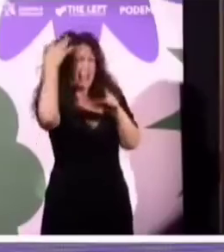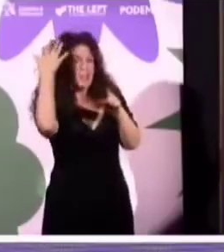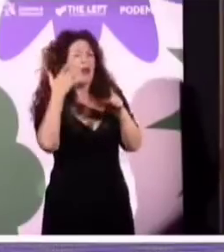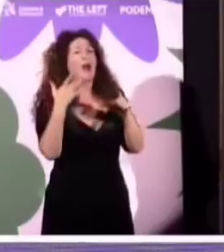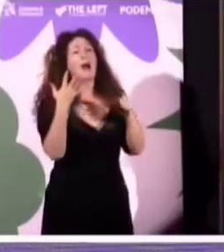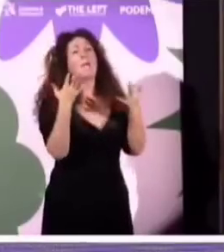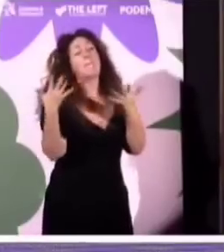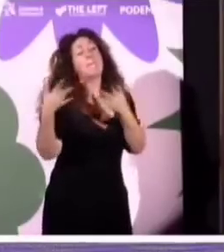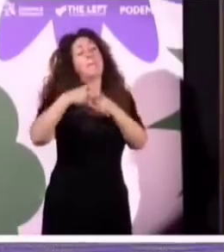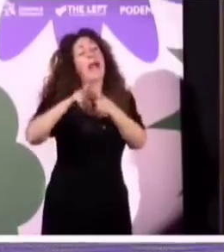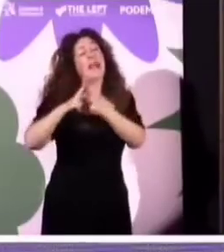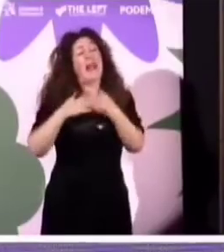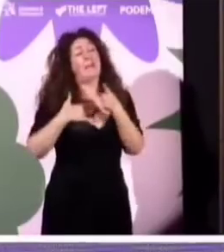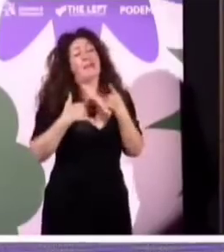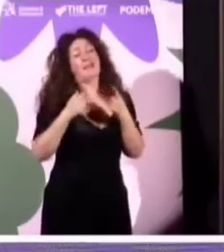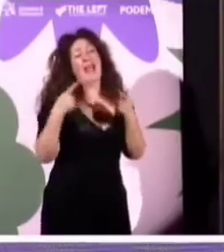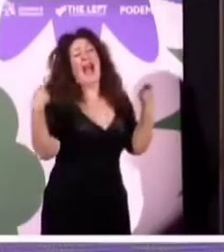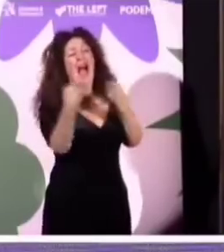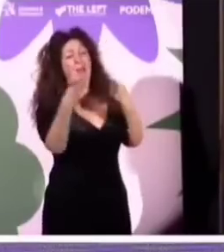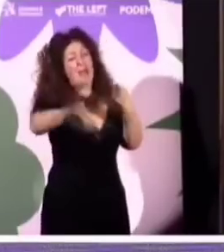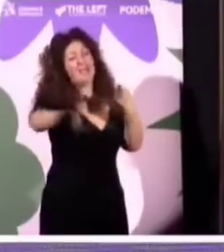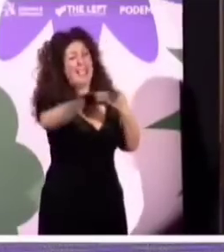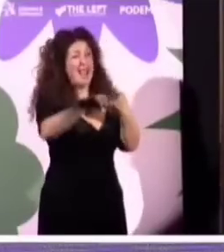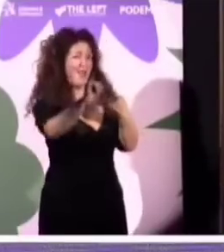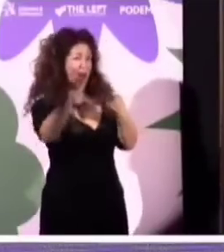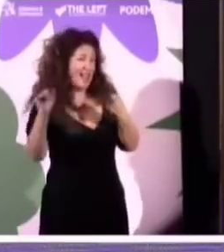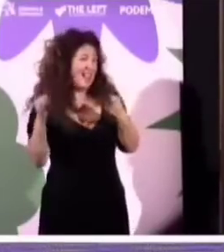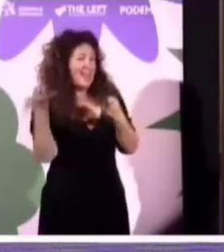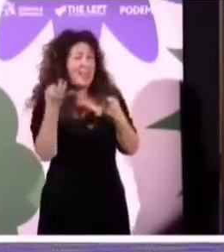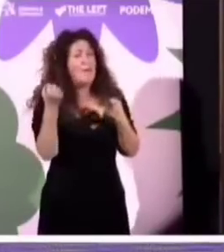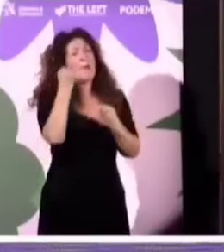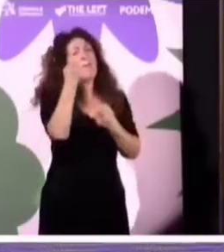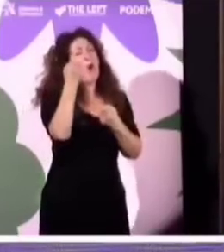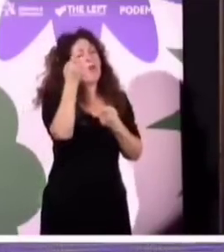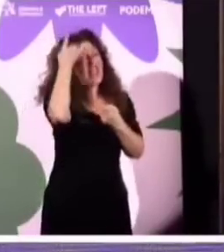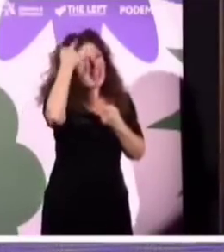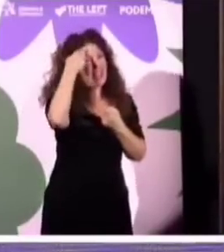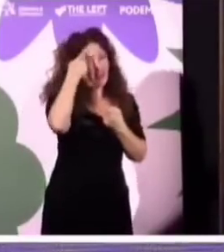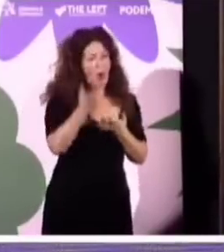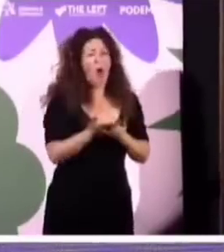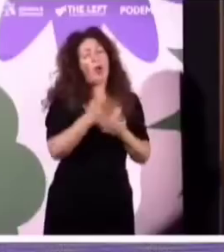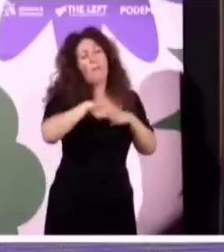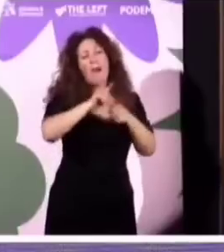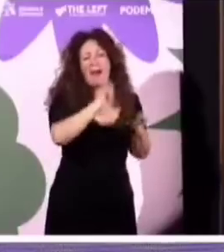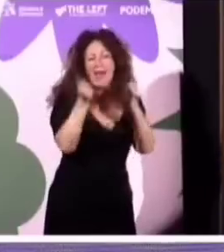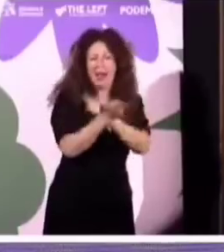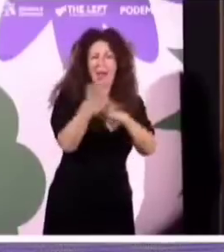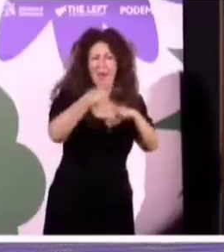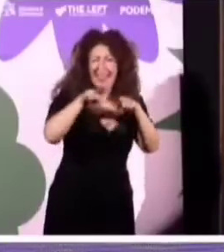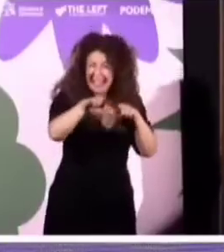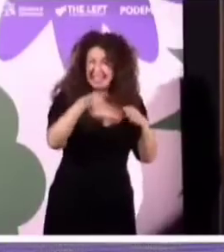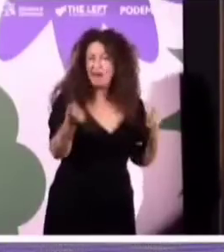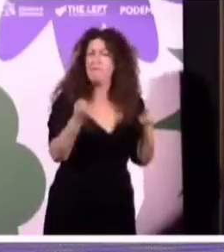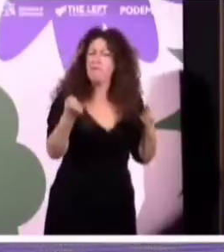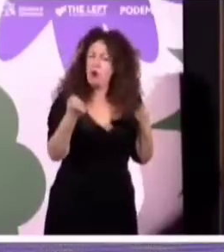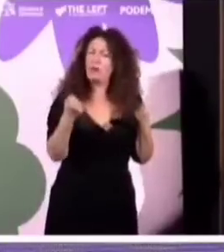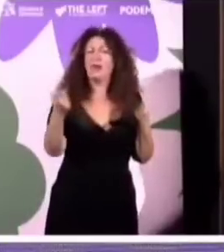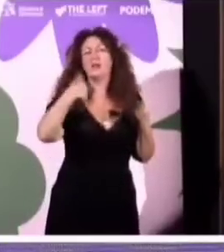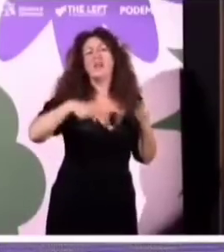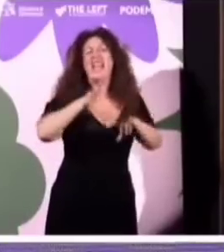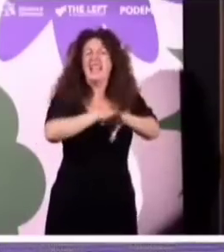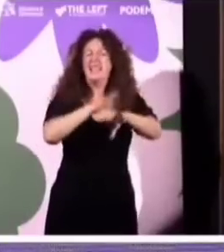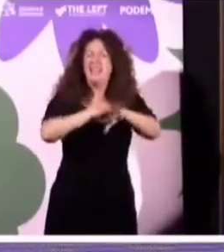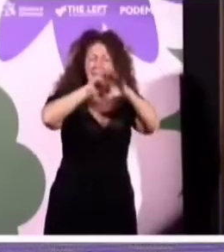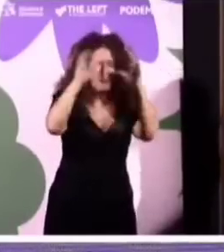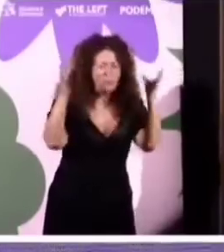adversario. Hace falta poder ideológico para cambiar las cosas. Y esa fuerza es lo que tenemos que exigir las izquierdas de todo el